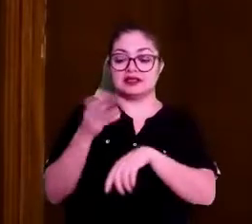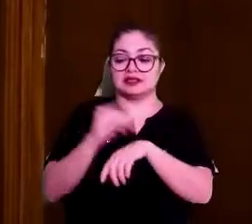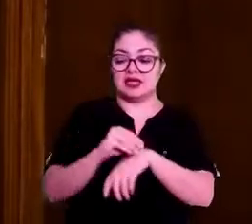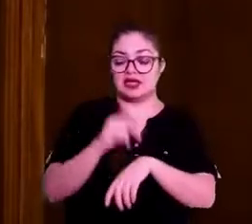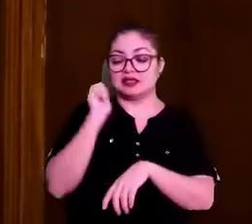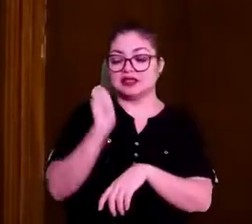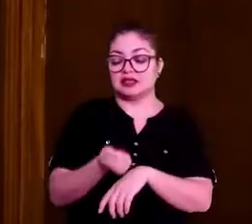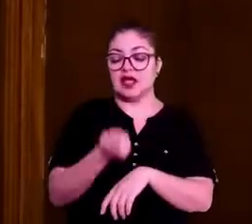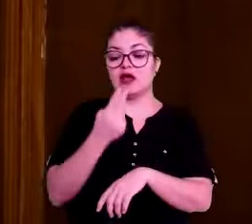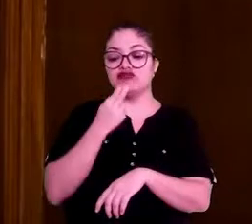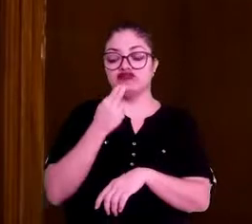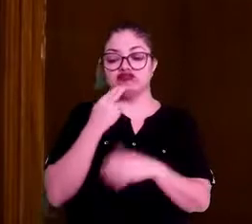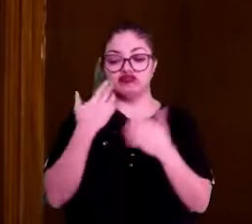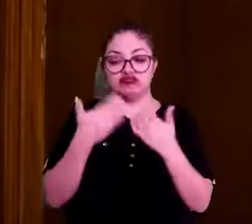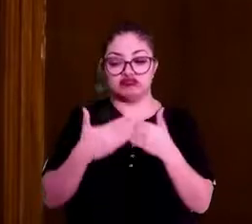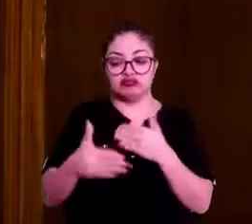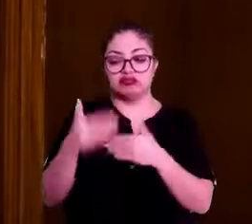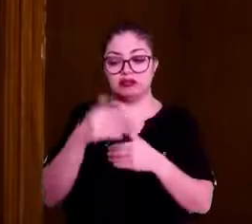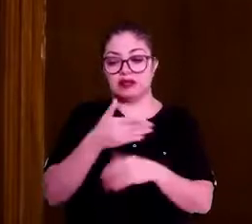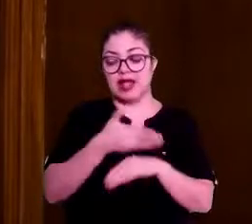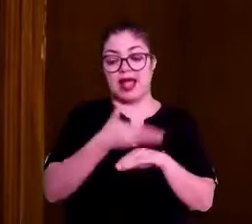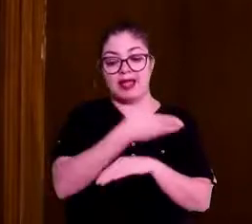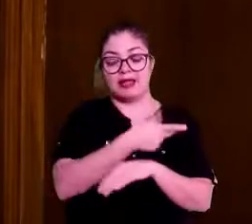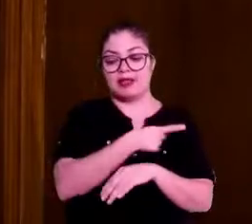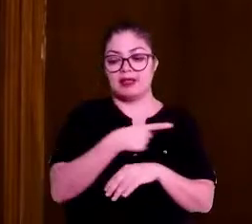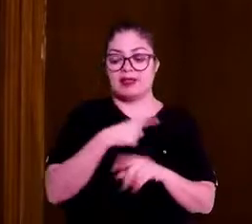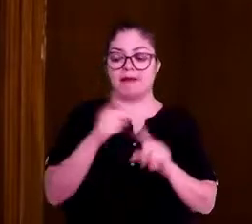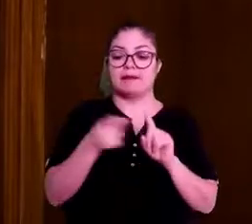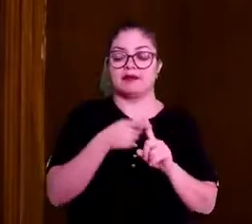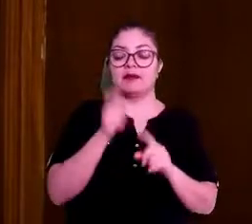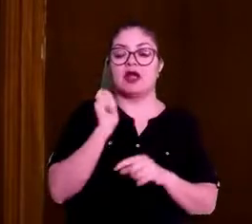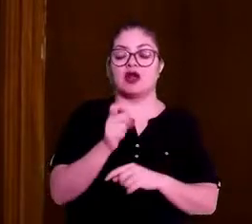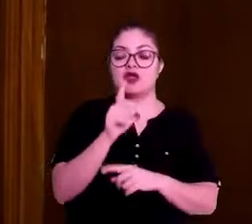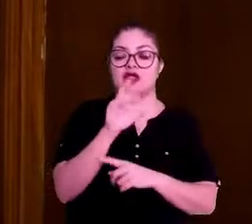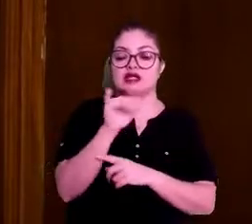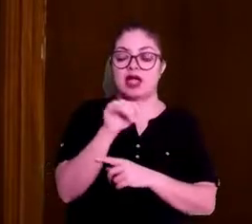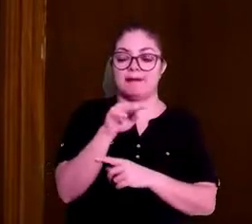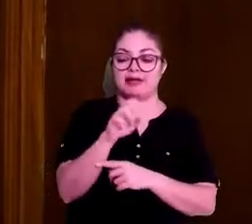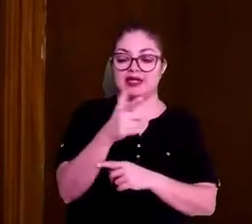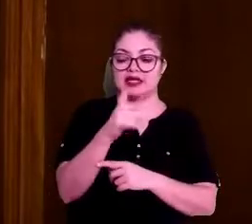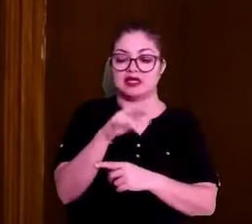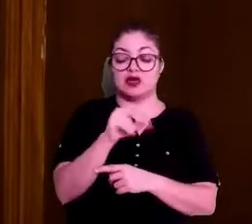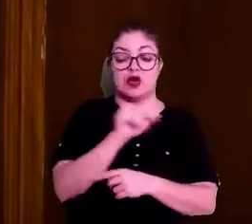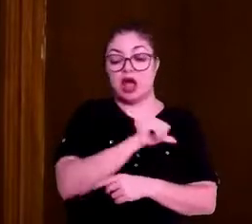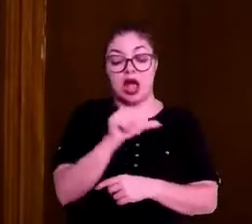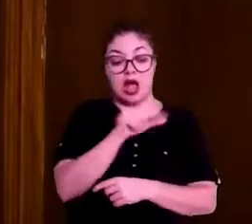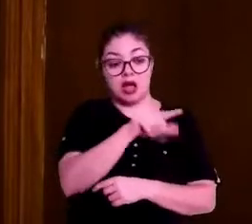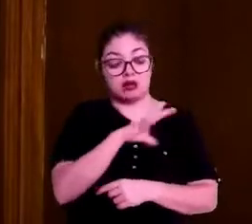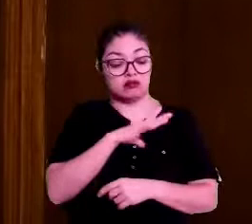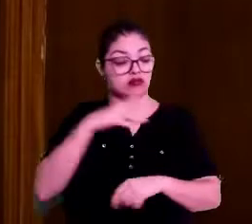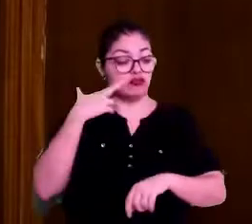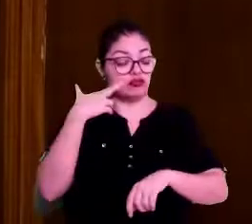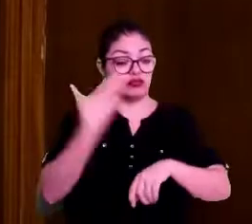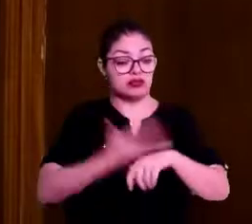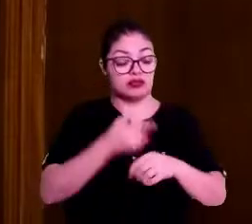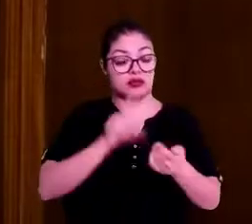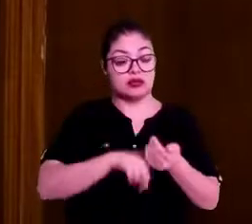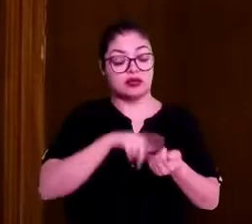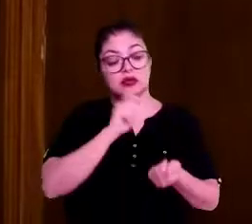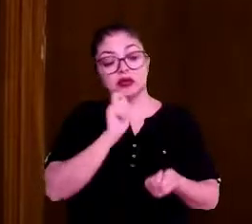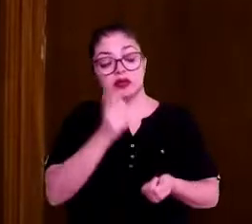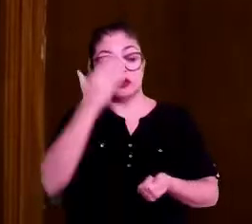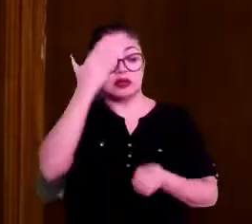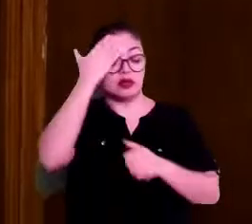funcionamiento previa presentación del dictamen de giro a las unidades económicas que tengan como actividad complementaria o